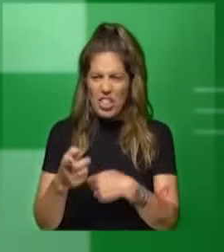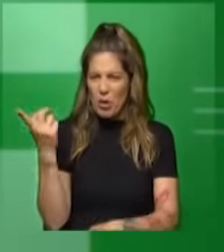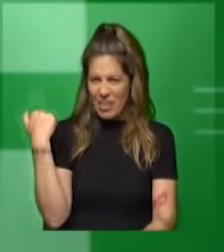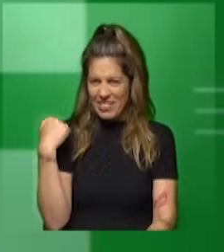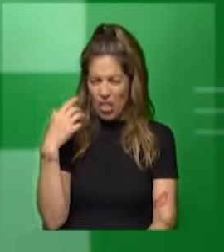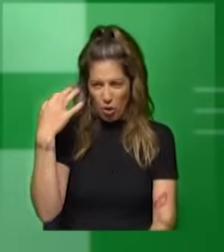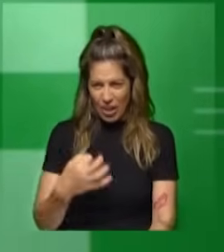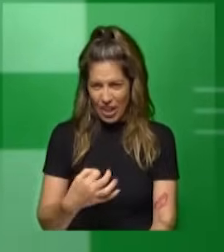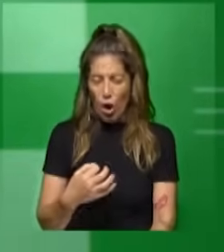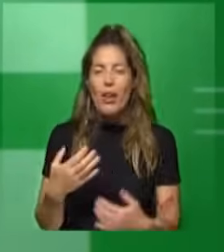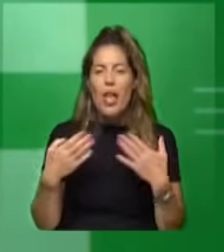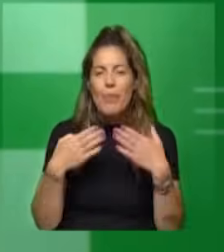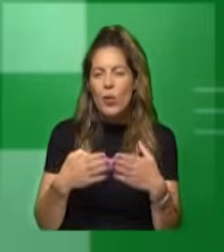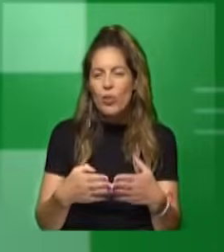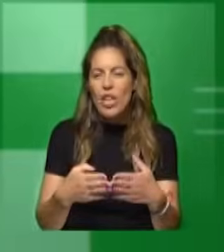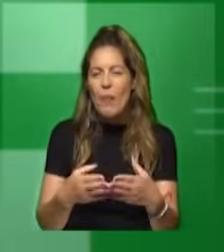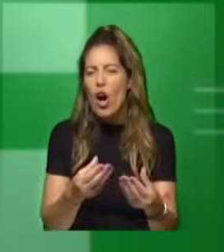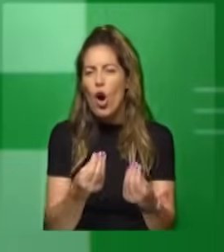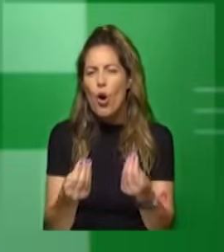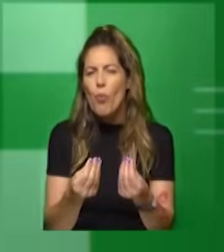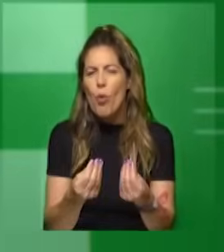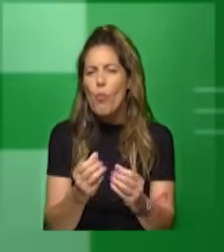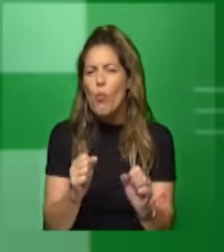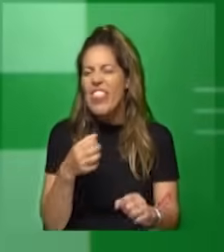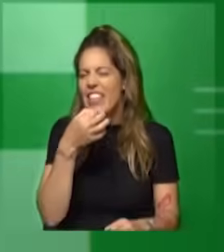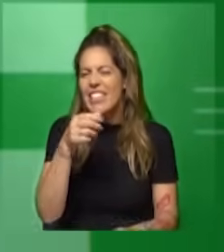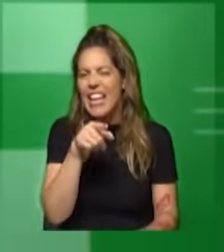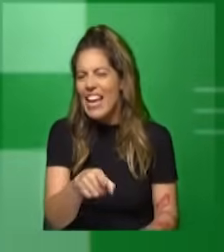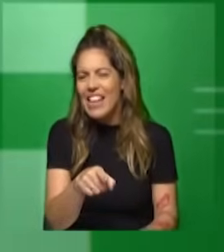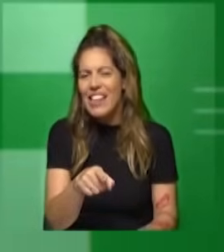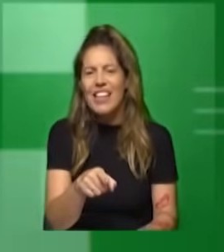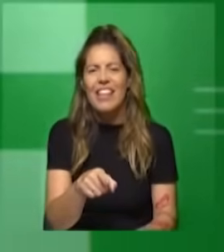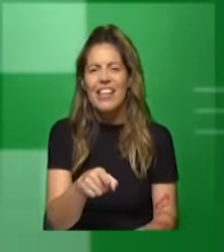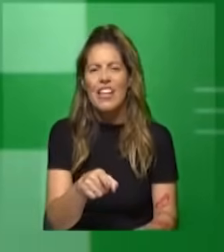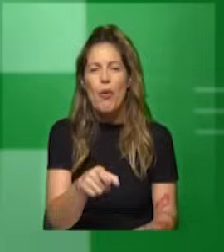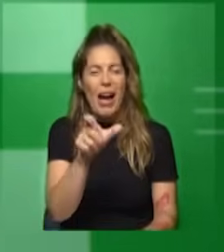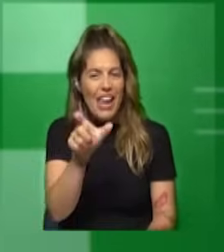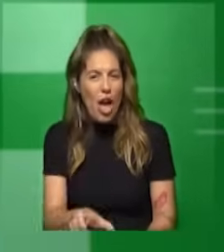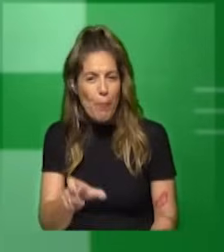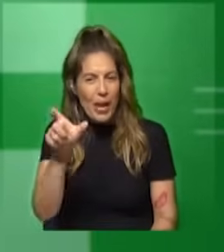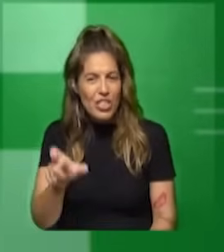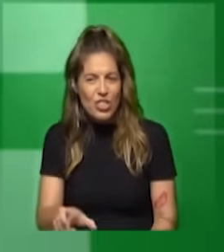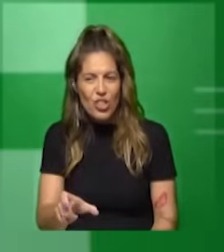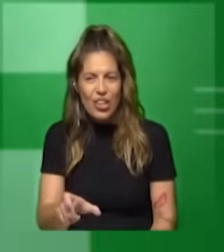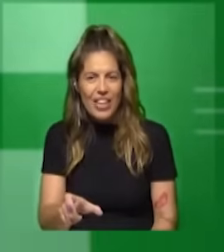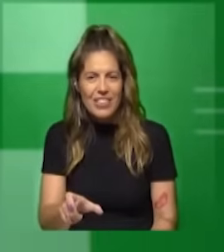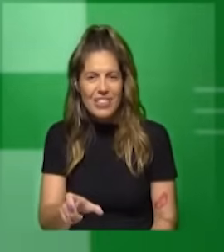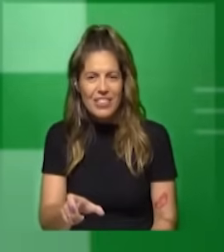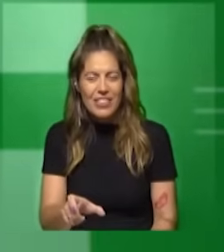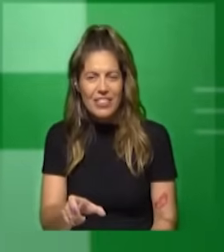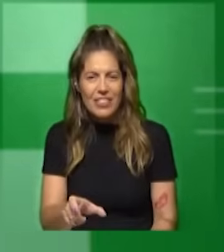donde le preguntaron cómo puede decir él que es para, para la gente ¿no?